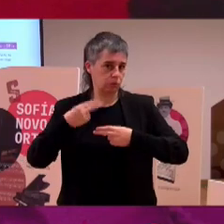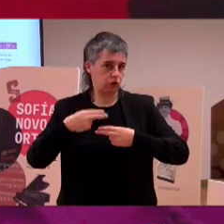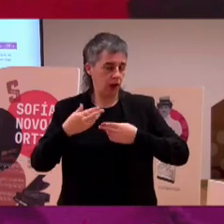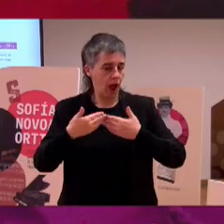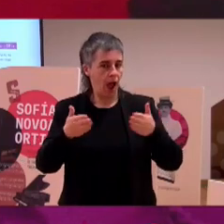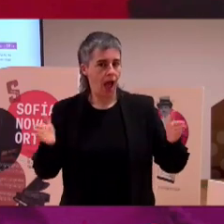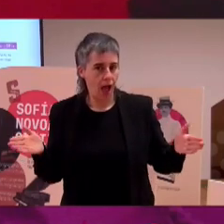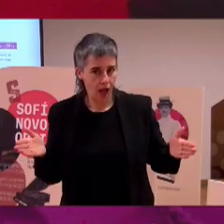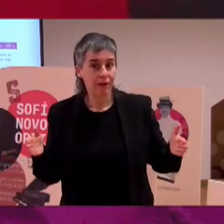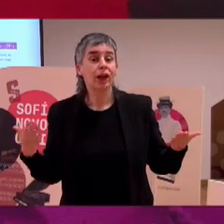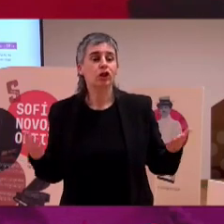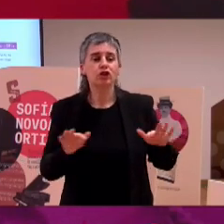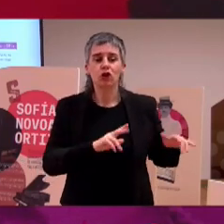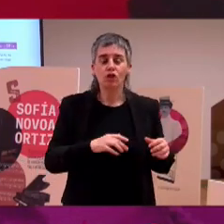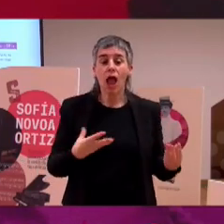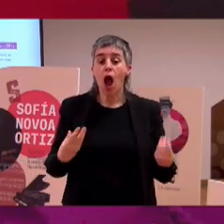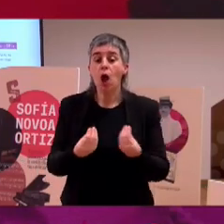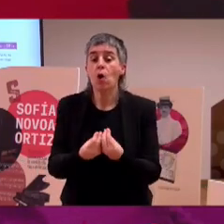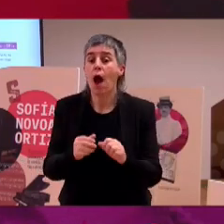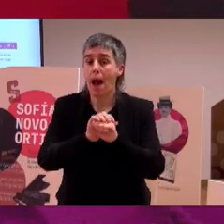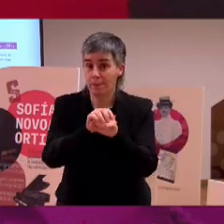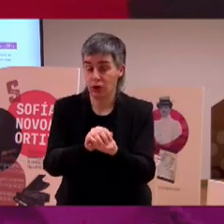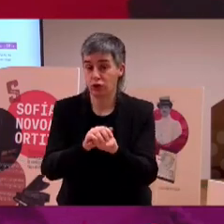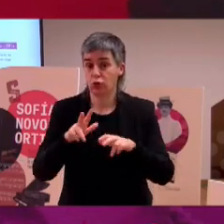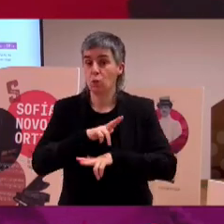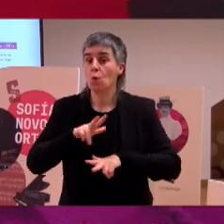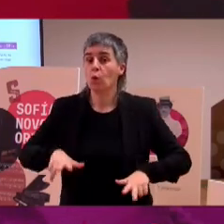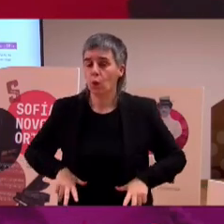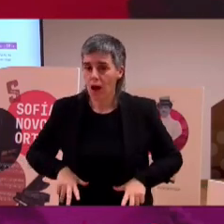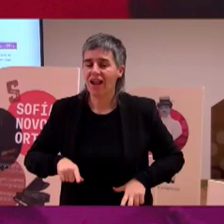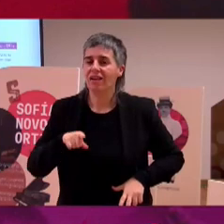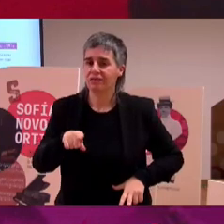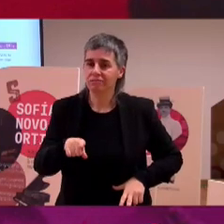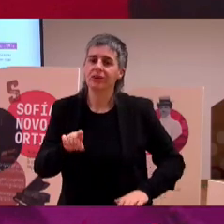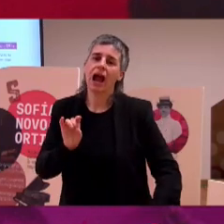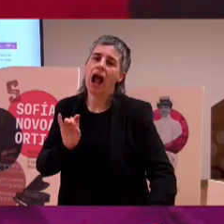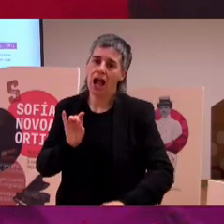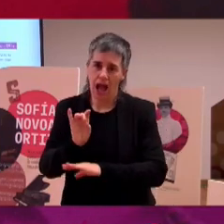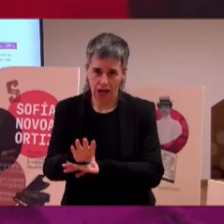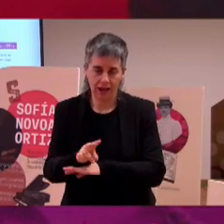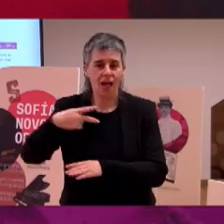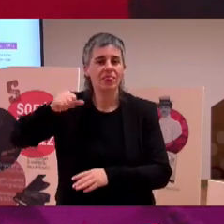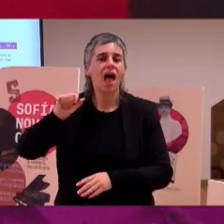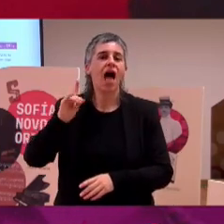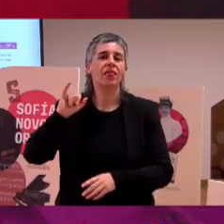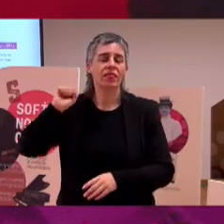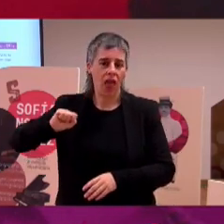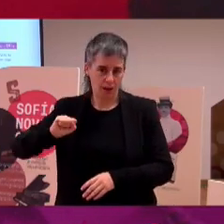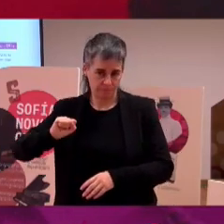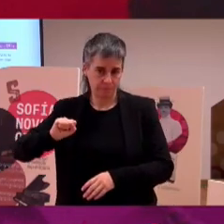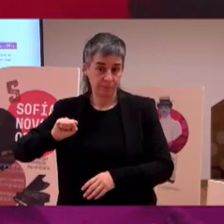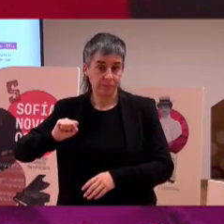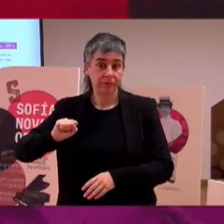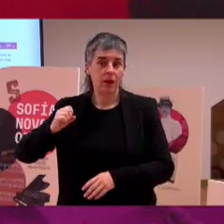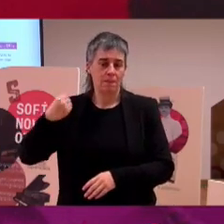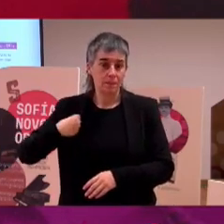en Portugal, consegue enviarlle unha carta a Nadia Boulanger. Porque, claro, é posible que eles temeran que Nadia enviara